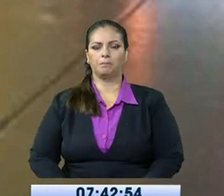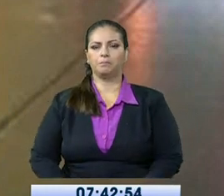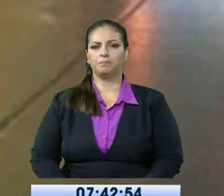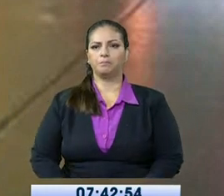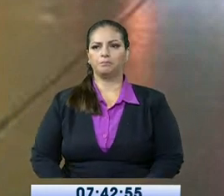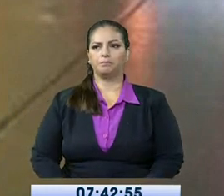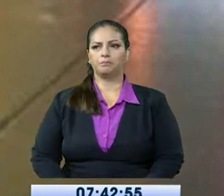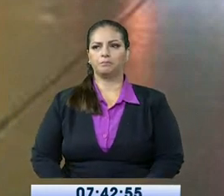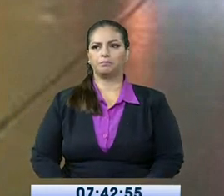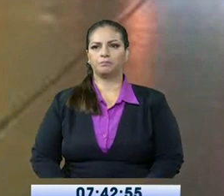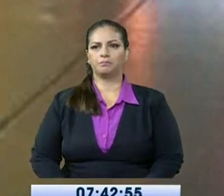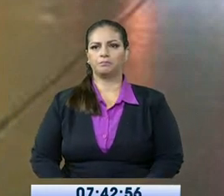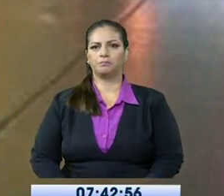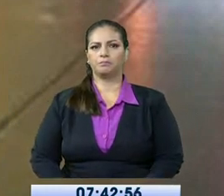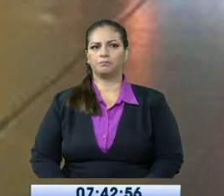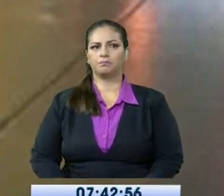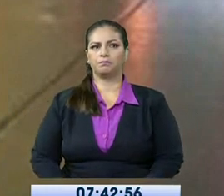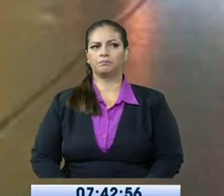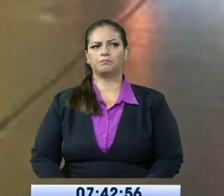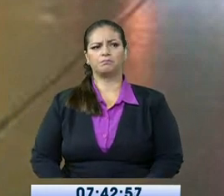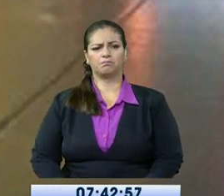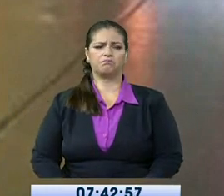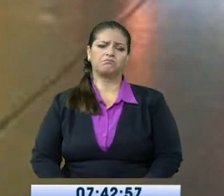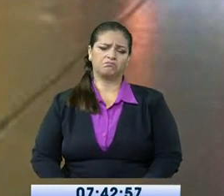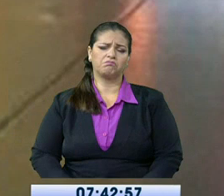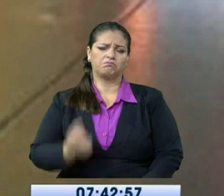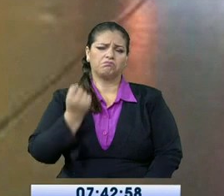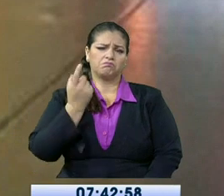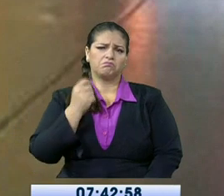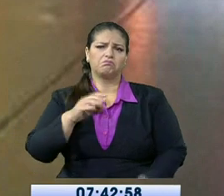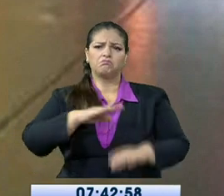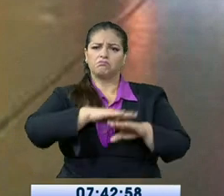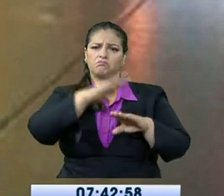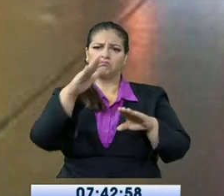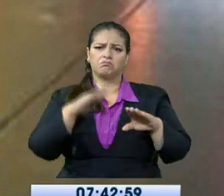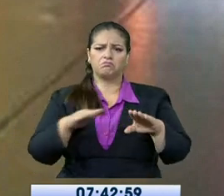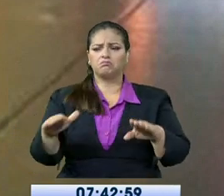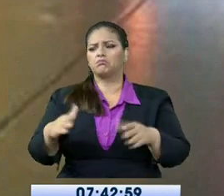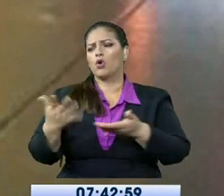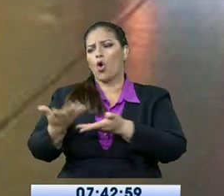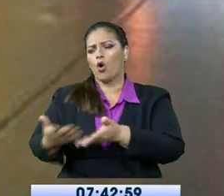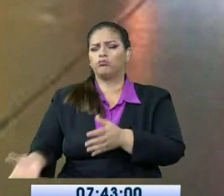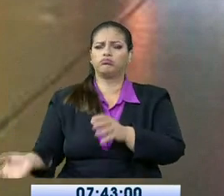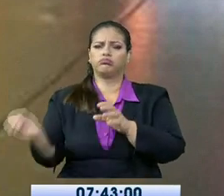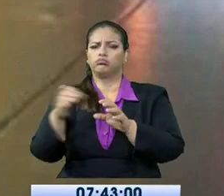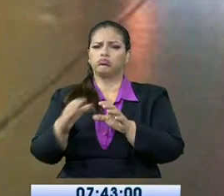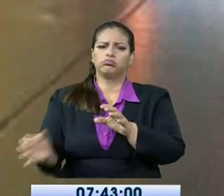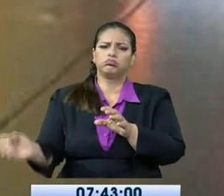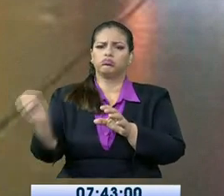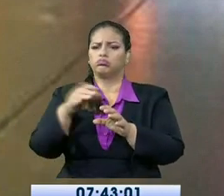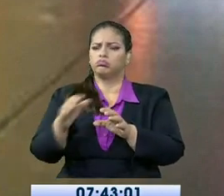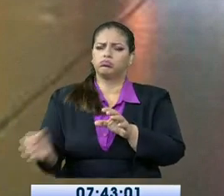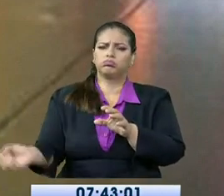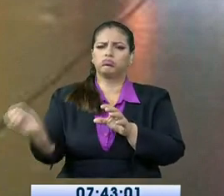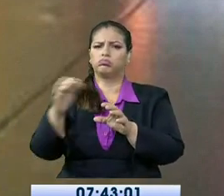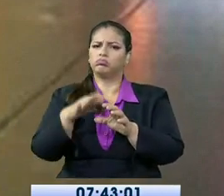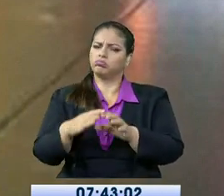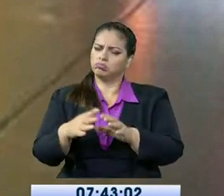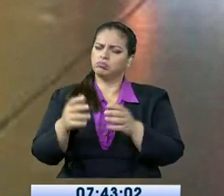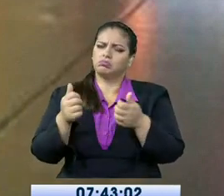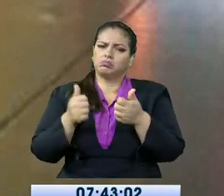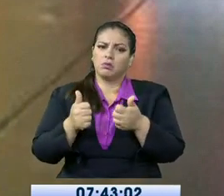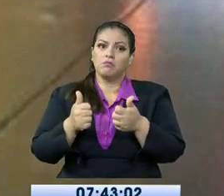Es verdad que las camionetas generalmente, oiga, se utilizan para, sí, llevar carga, pero no de esa manera, pues, desproporcionada. No de, claro, ya es demasiado. Donde restan